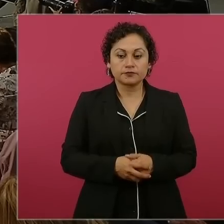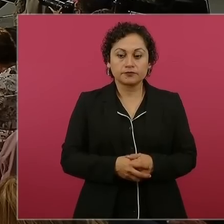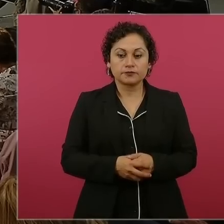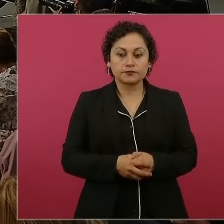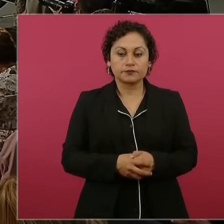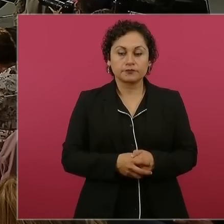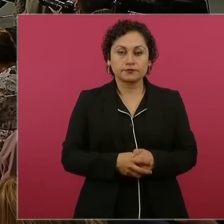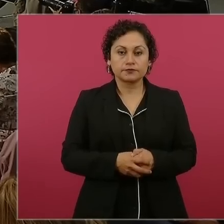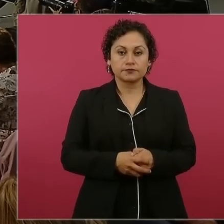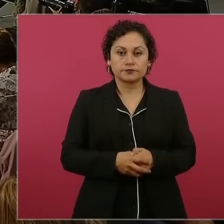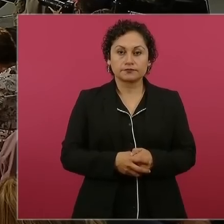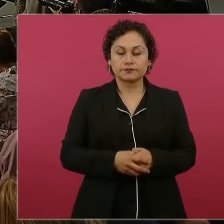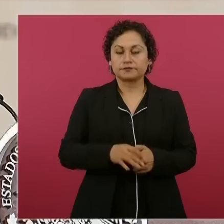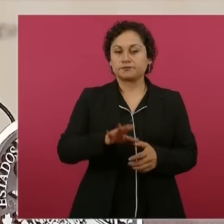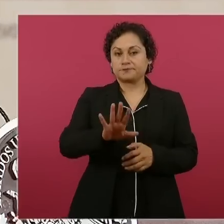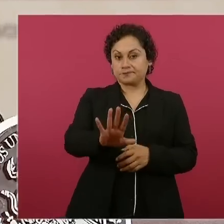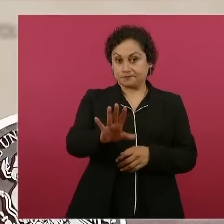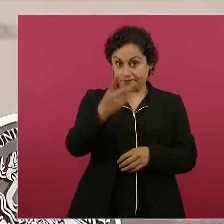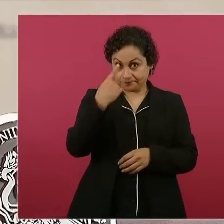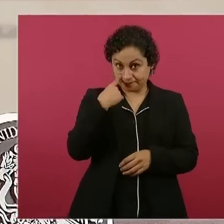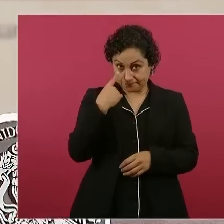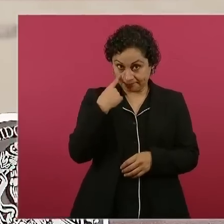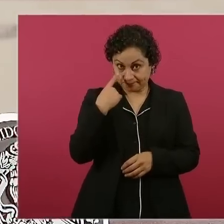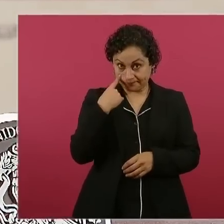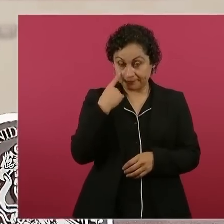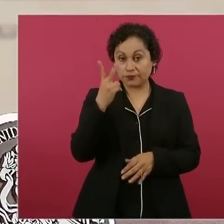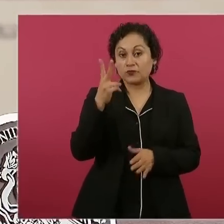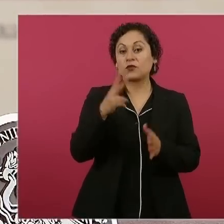lo cierto es que en septiembre de este año